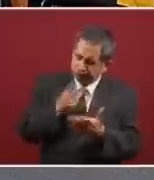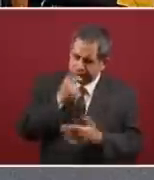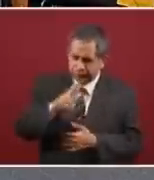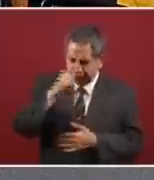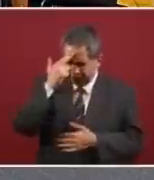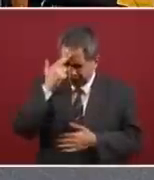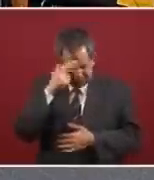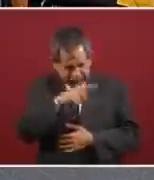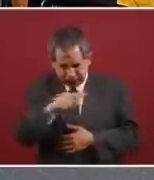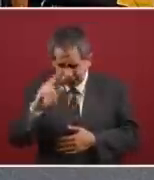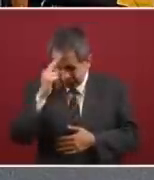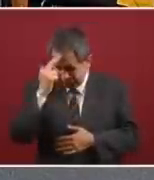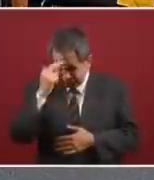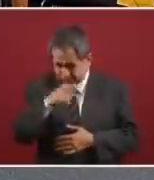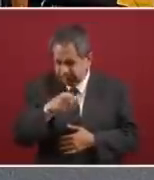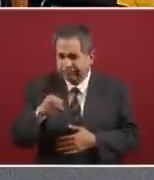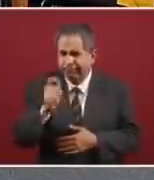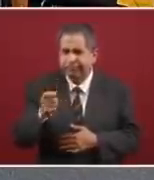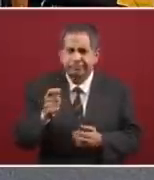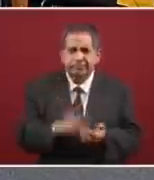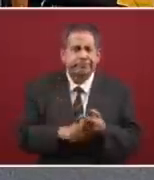acuerdan de